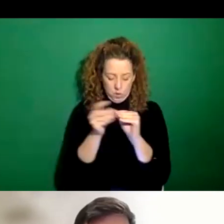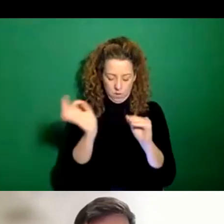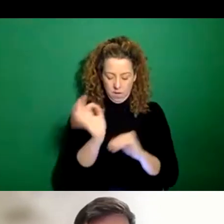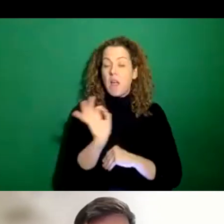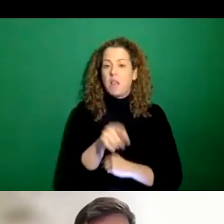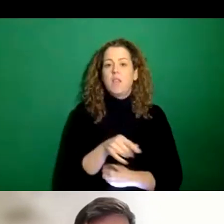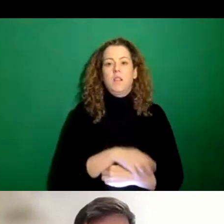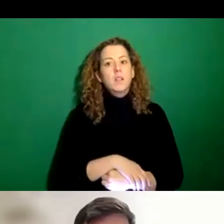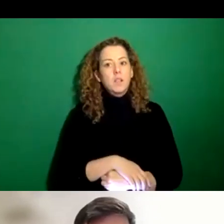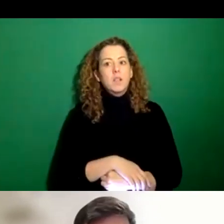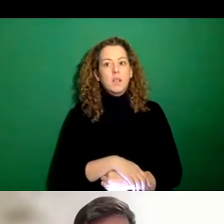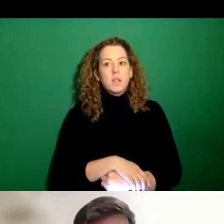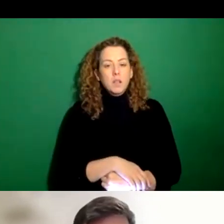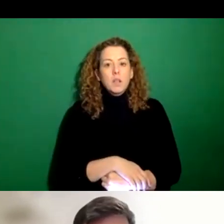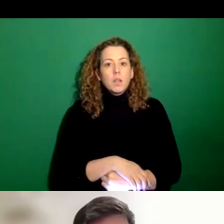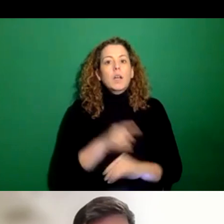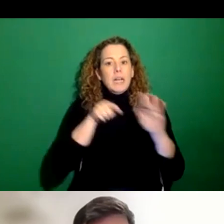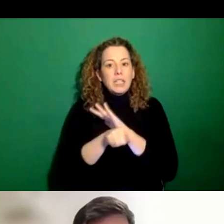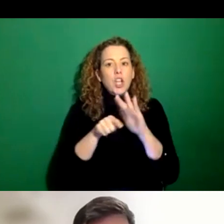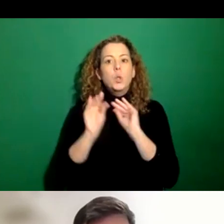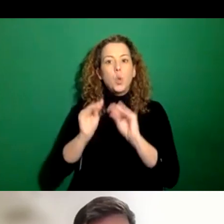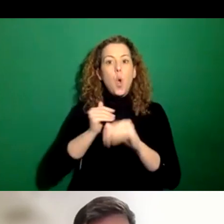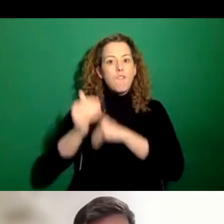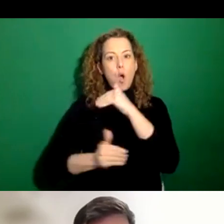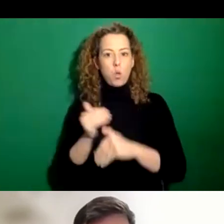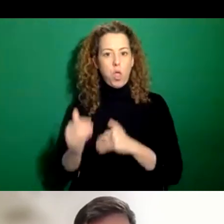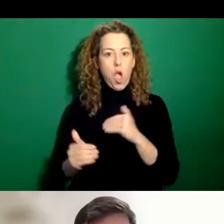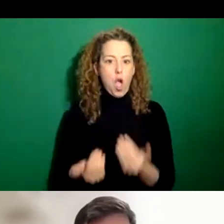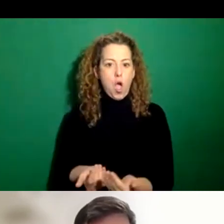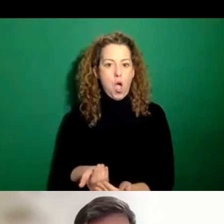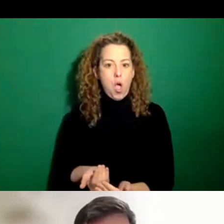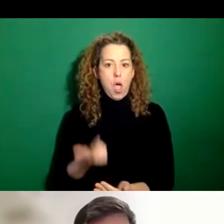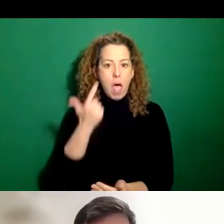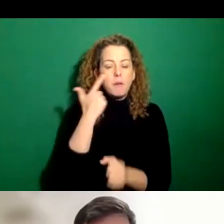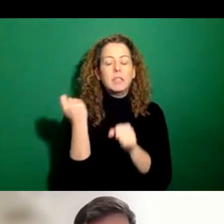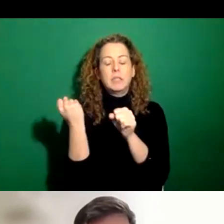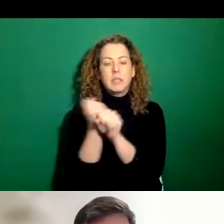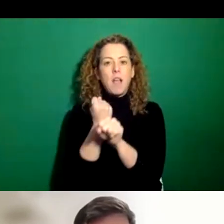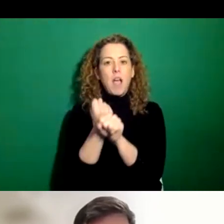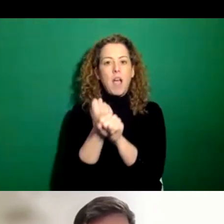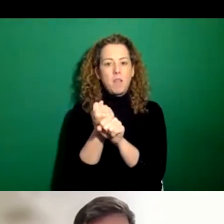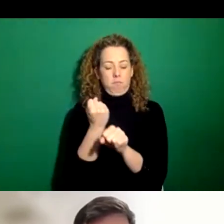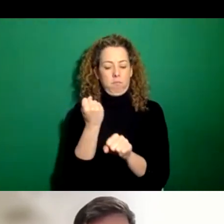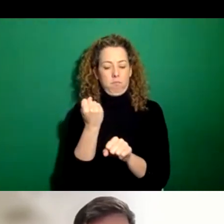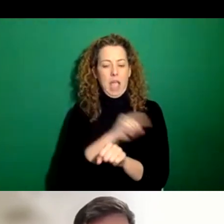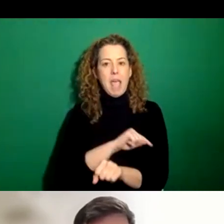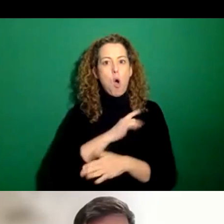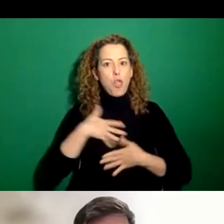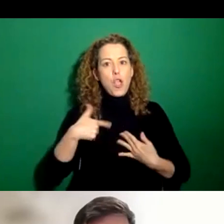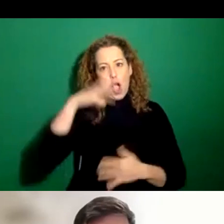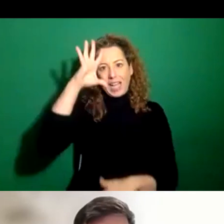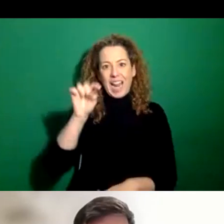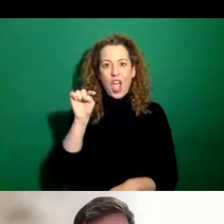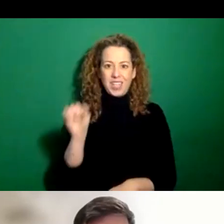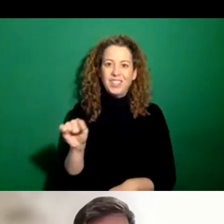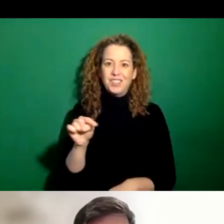a gestionar y vamos a evolucionar trabajando las emociones. Y yo creo que, bueno, que